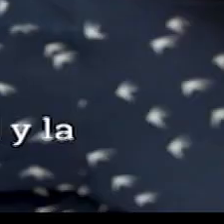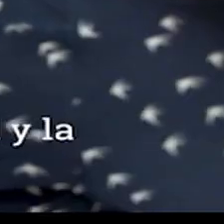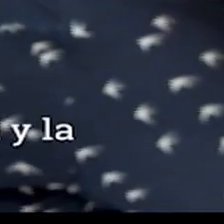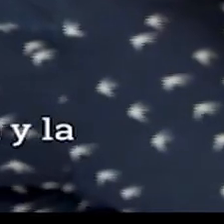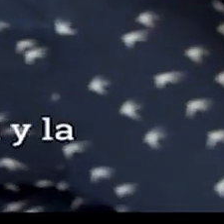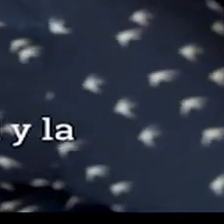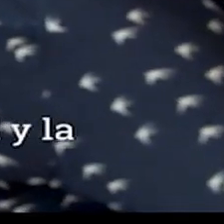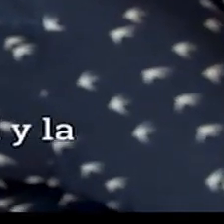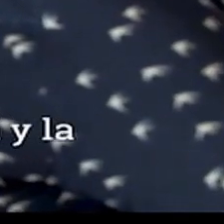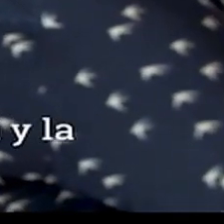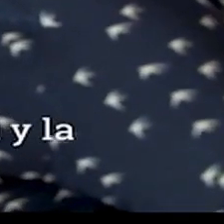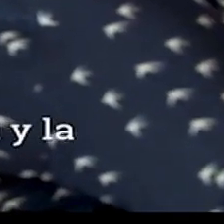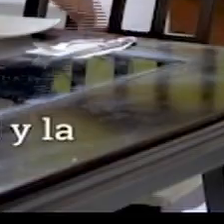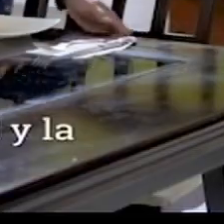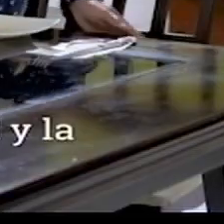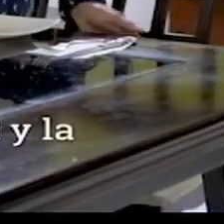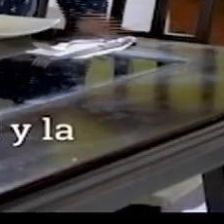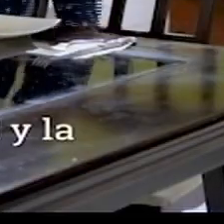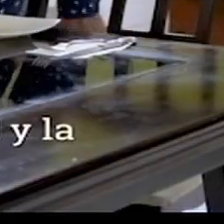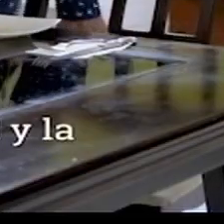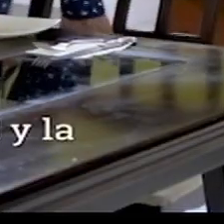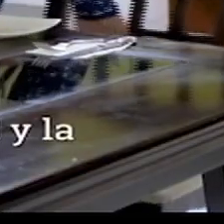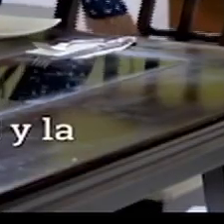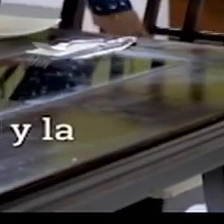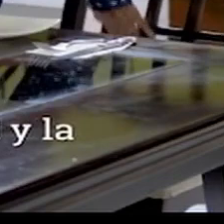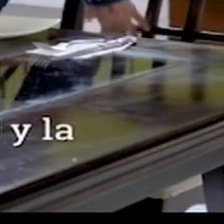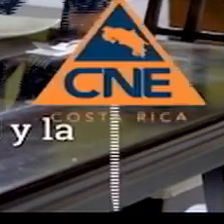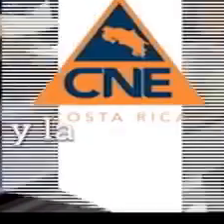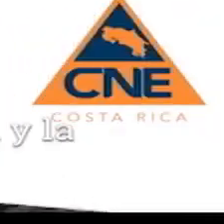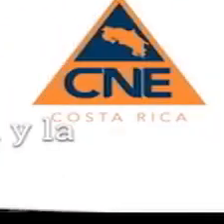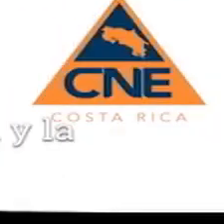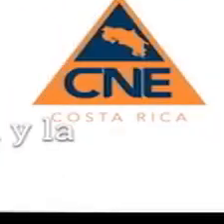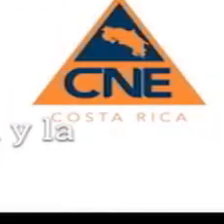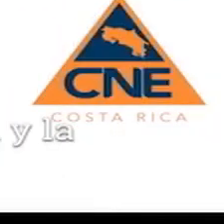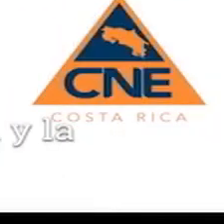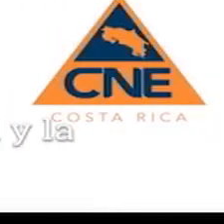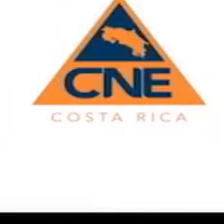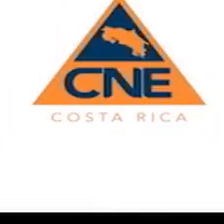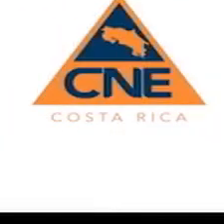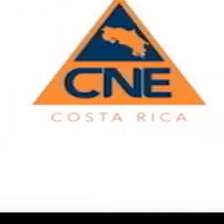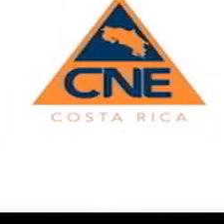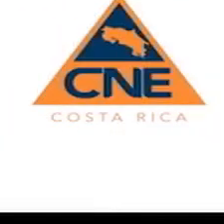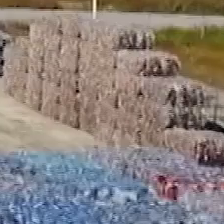puntual, aseguramos el servicio, su salud y la protección ante el COVID-19.